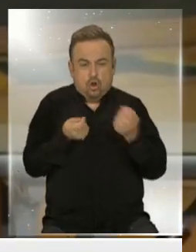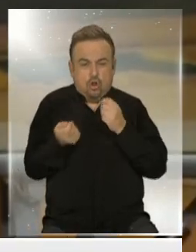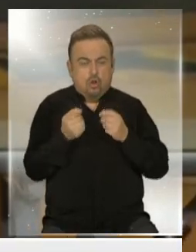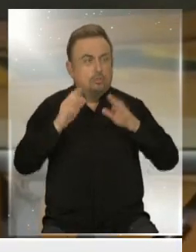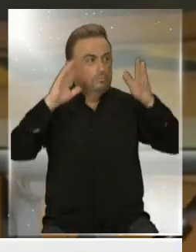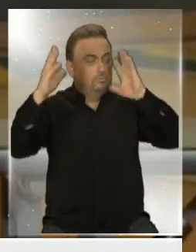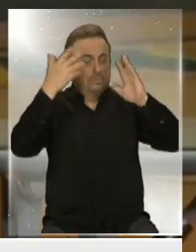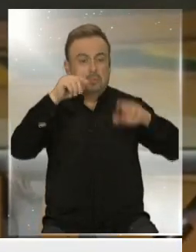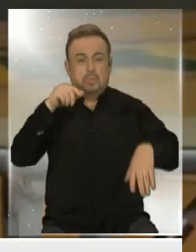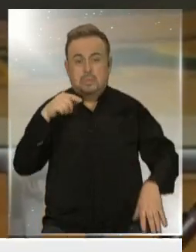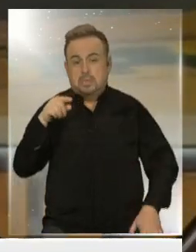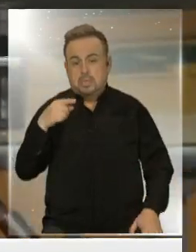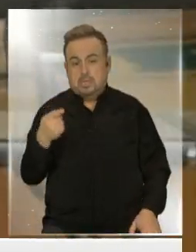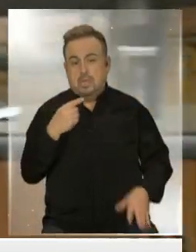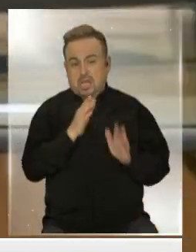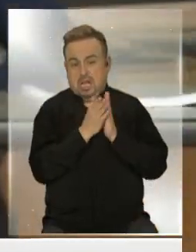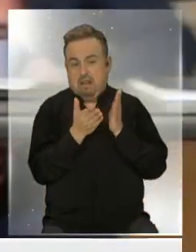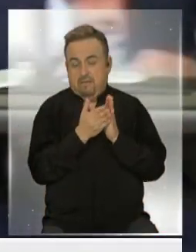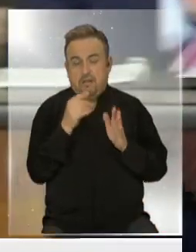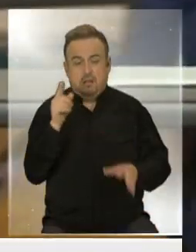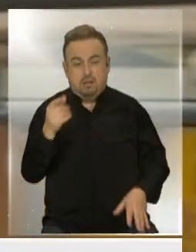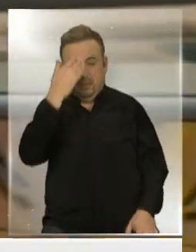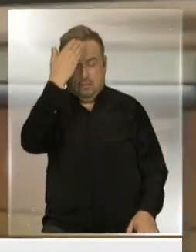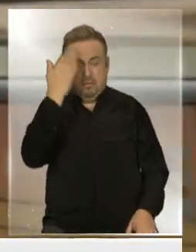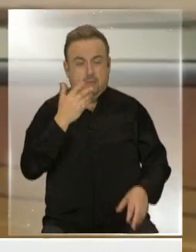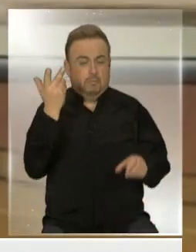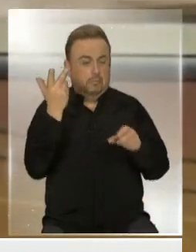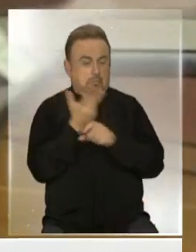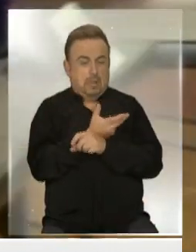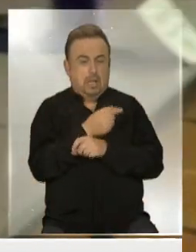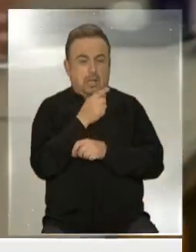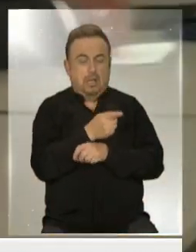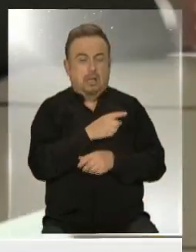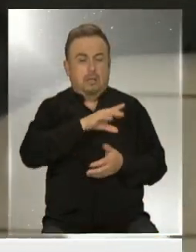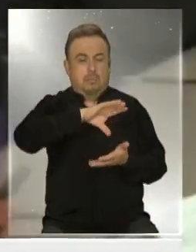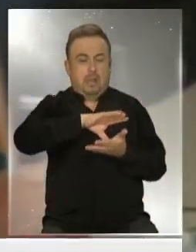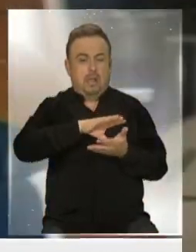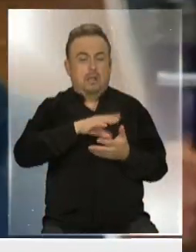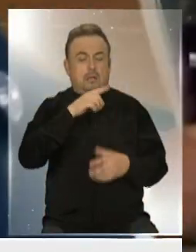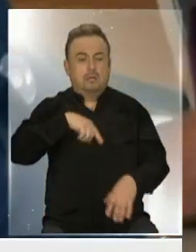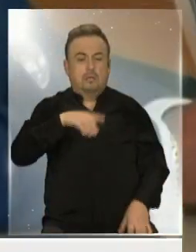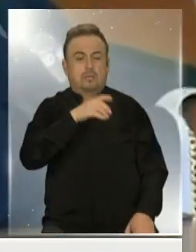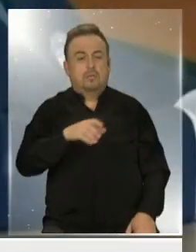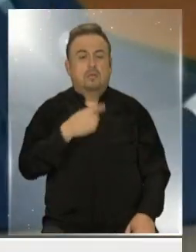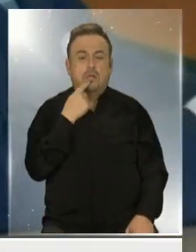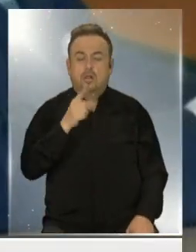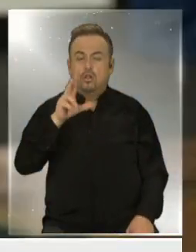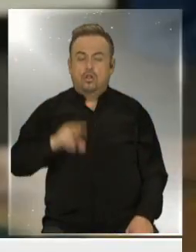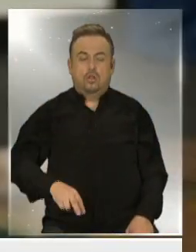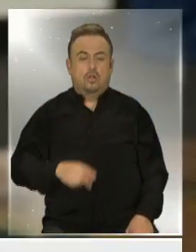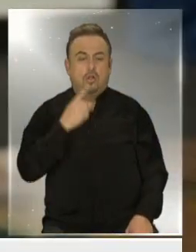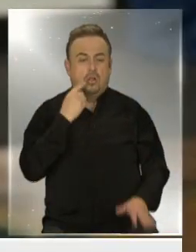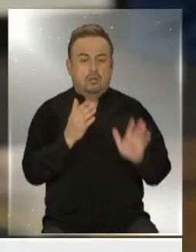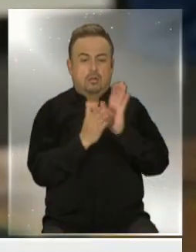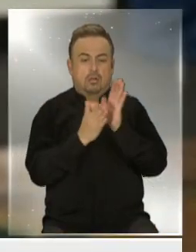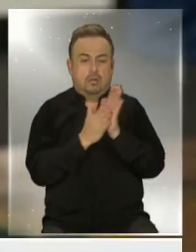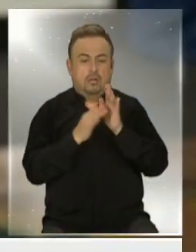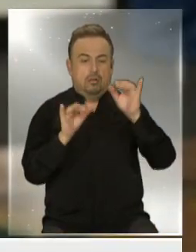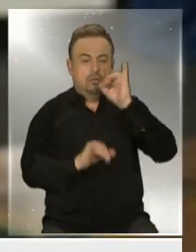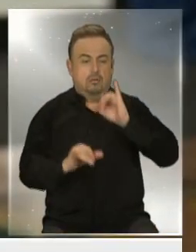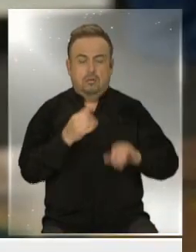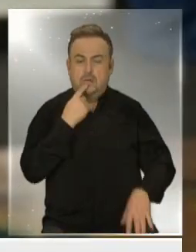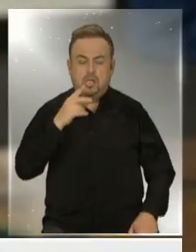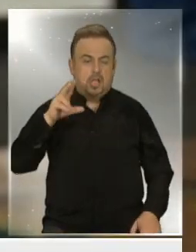En cambio, señala la revista que Trump ha dañado gravemente al país y a su pueblo porque rechaza la evidencia y la